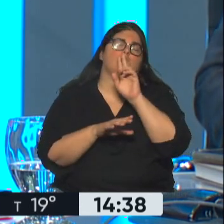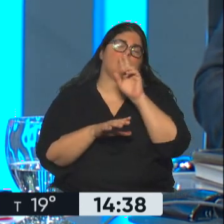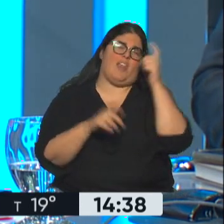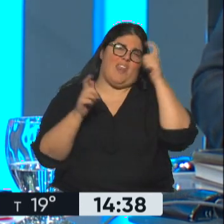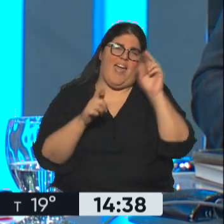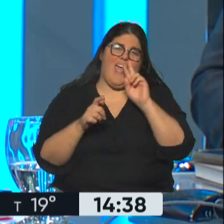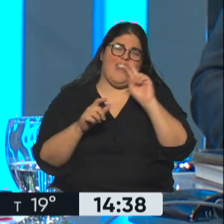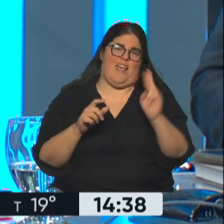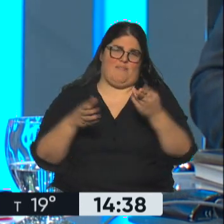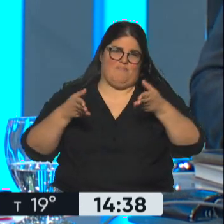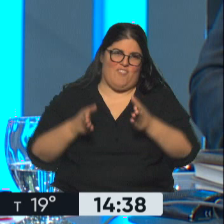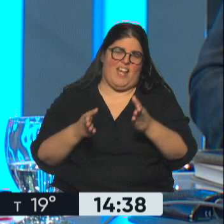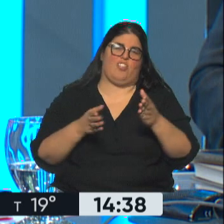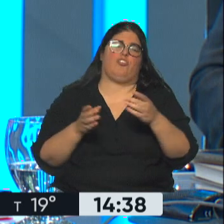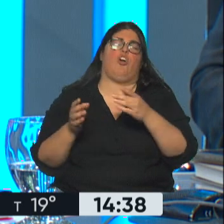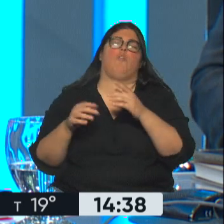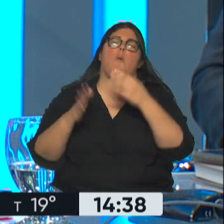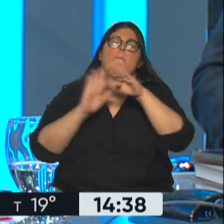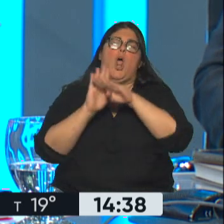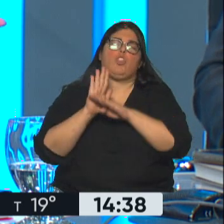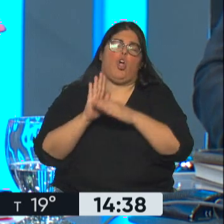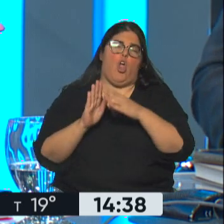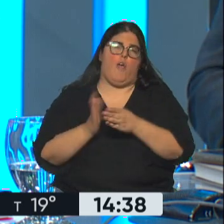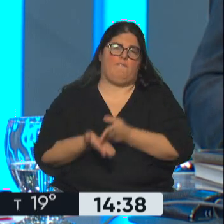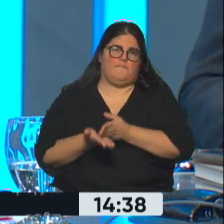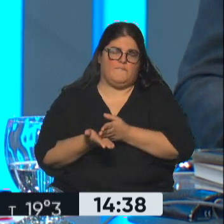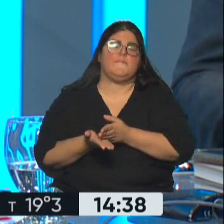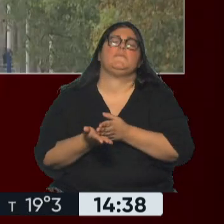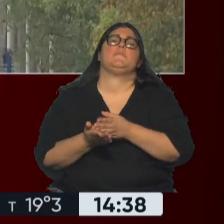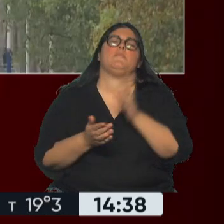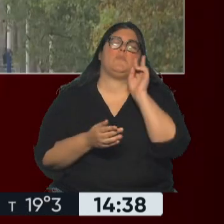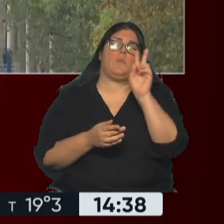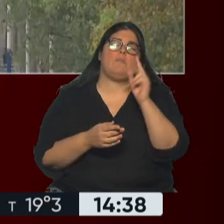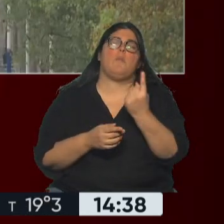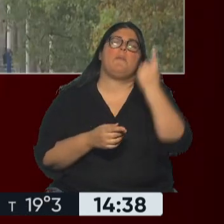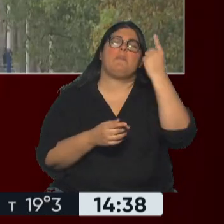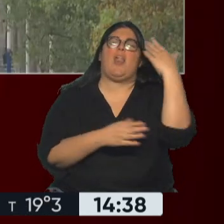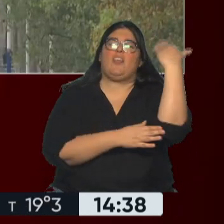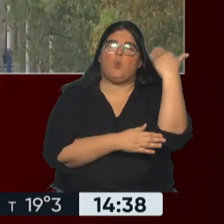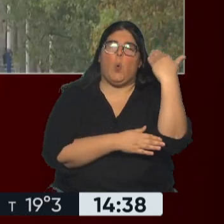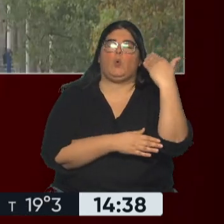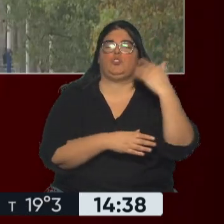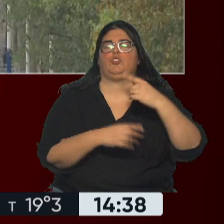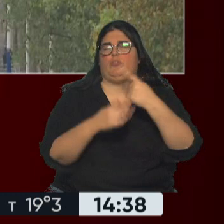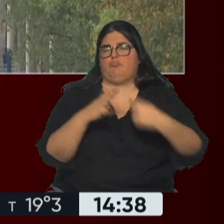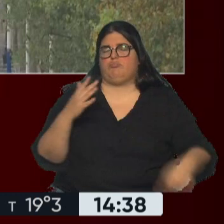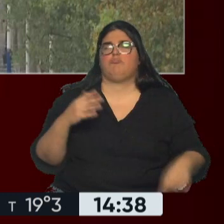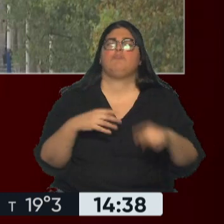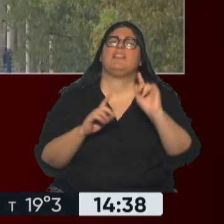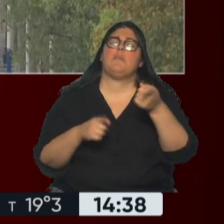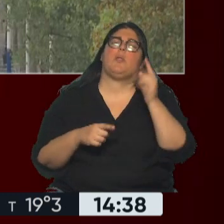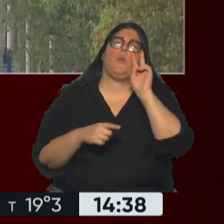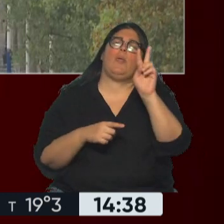protocolo bien riguroso, bueno, que veíamos el primer discurso y demás. De hecho, hoy vimos también el acto de proclamación